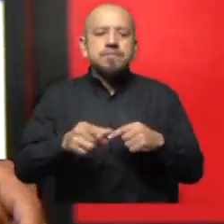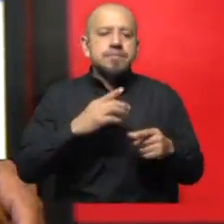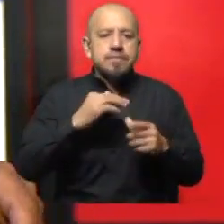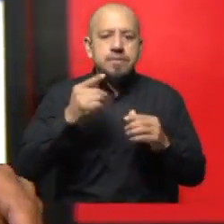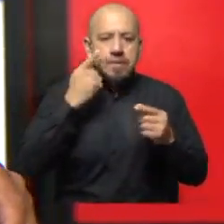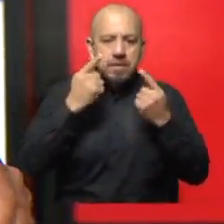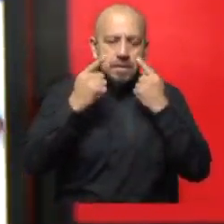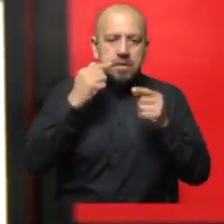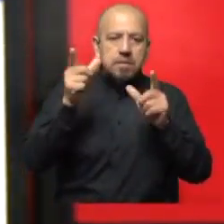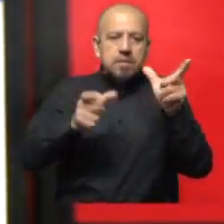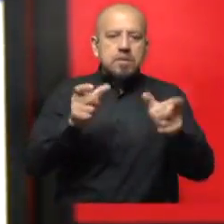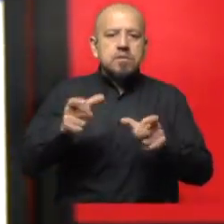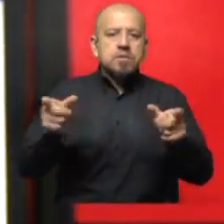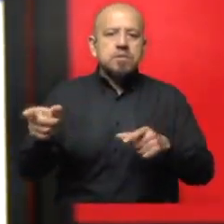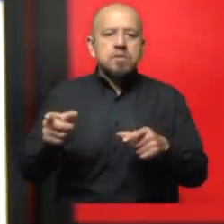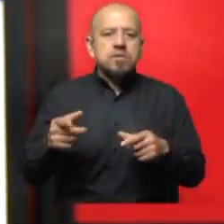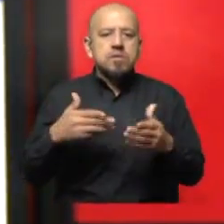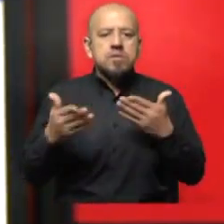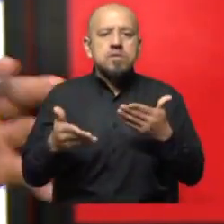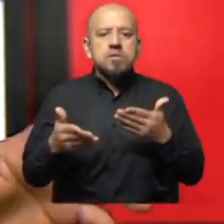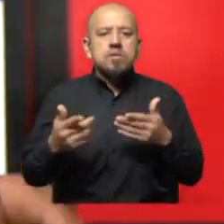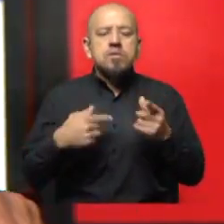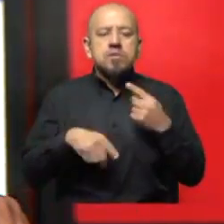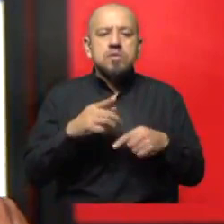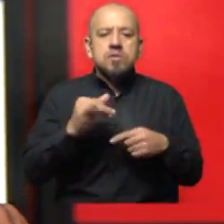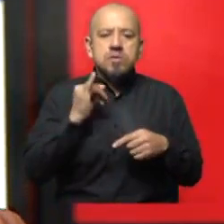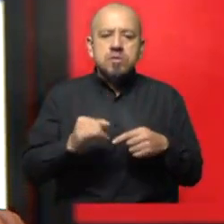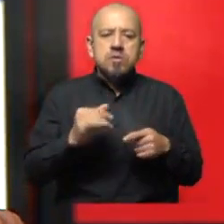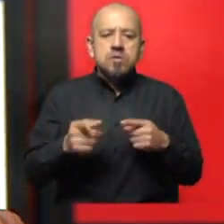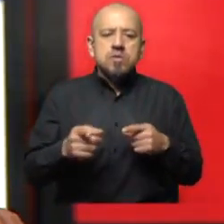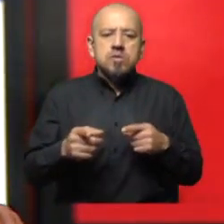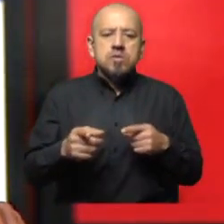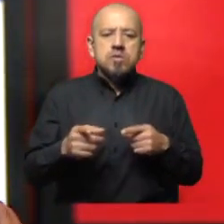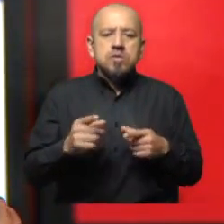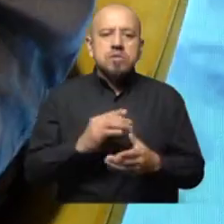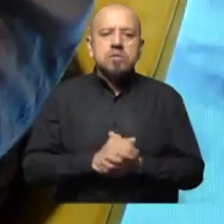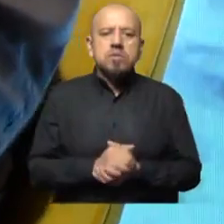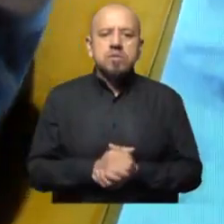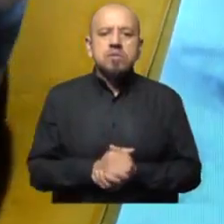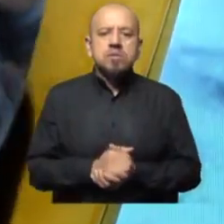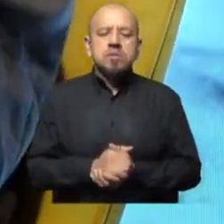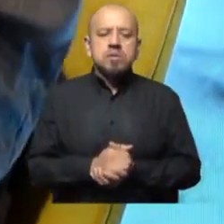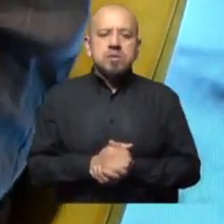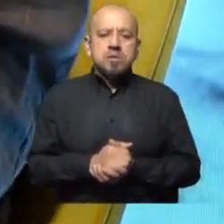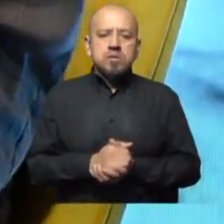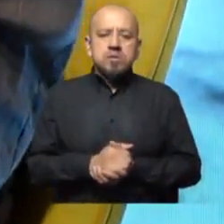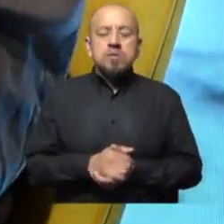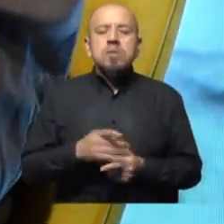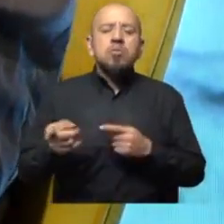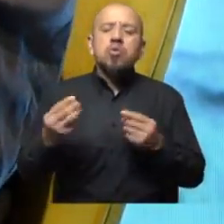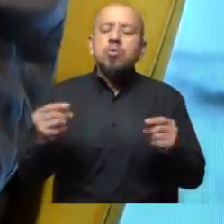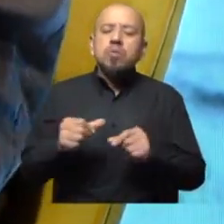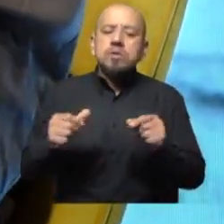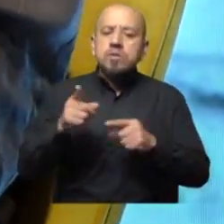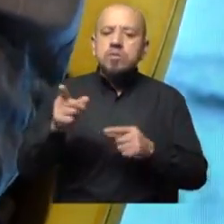conocer al público y su chat manejo las intenciones todo y eso sí más o menos lo puedes componer es así también o te viene y